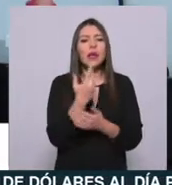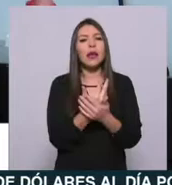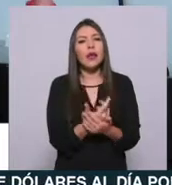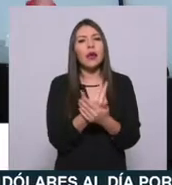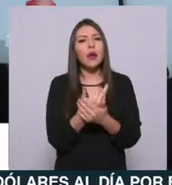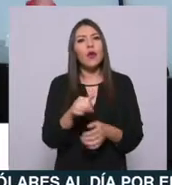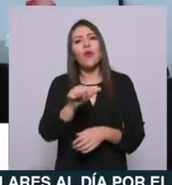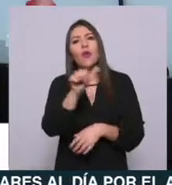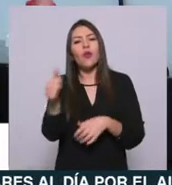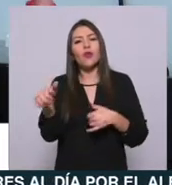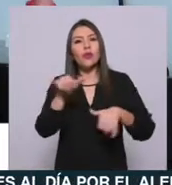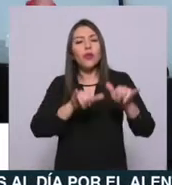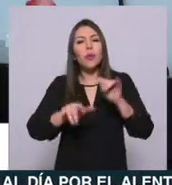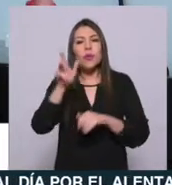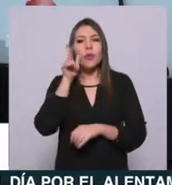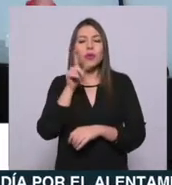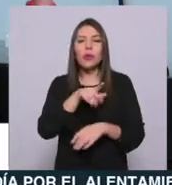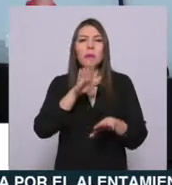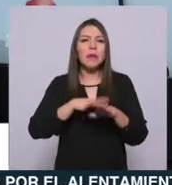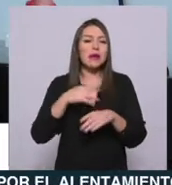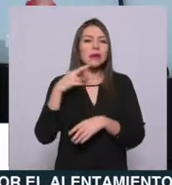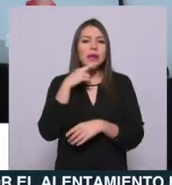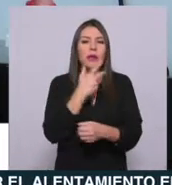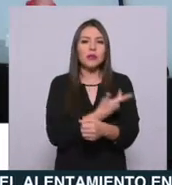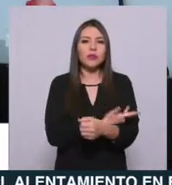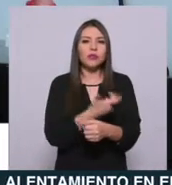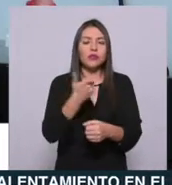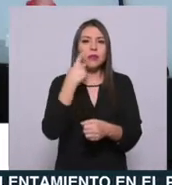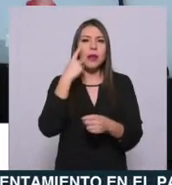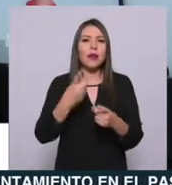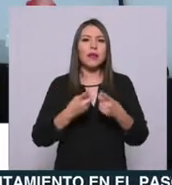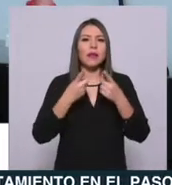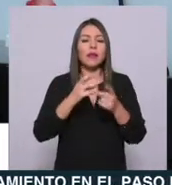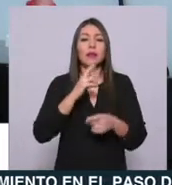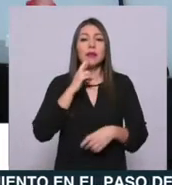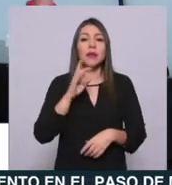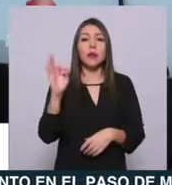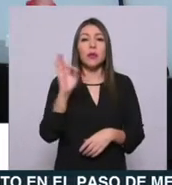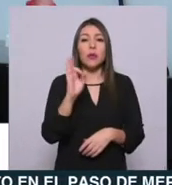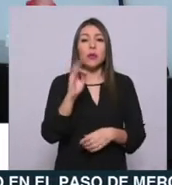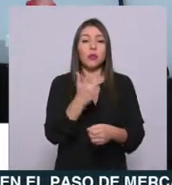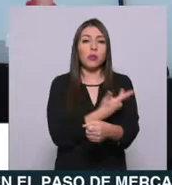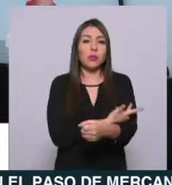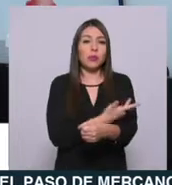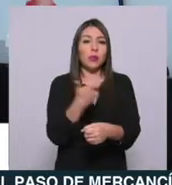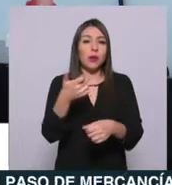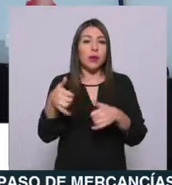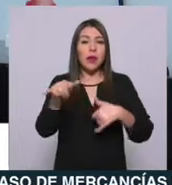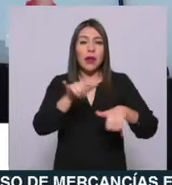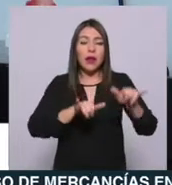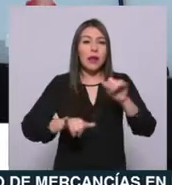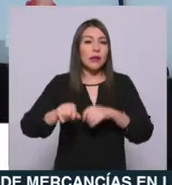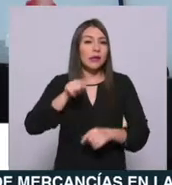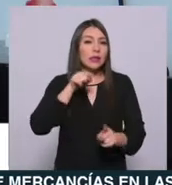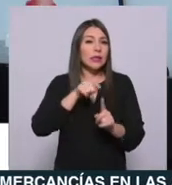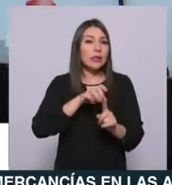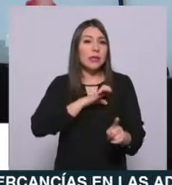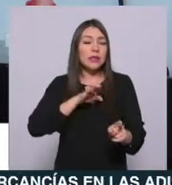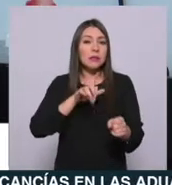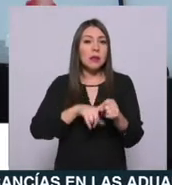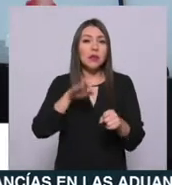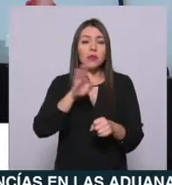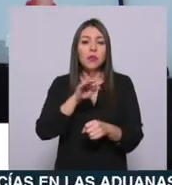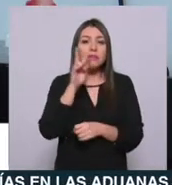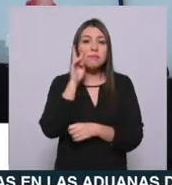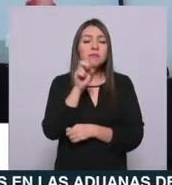de pruebas y podamos darlo al usuario. Si esa prueba que se realiza en el laboratorio especializado sale